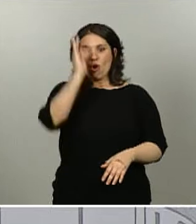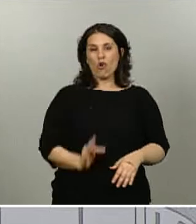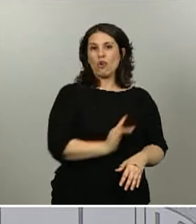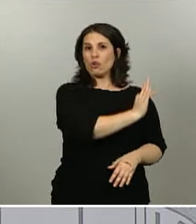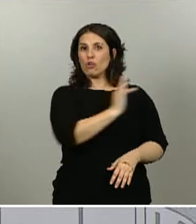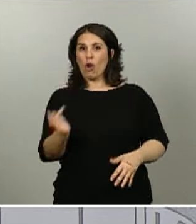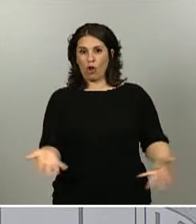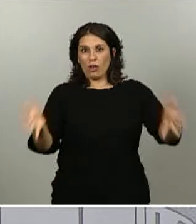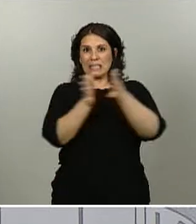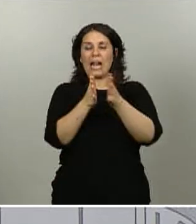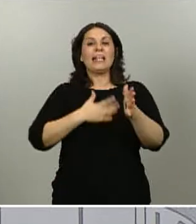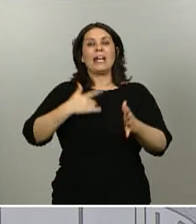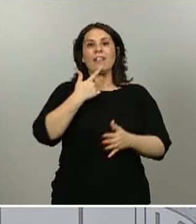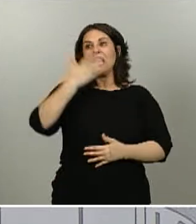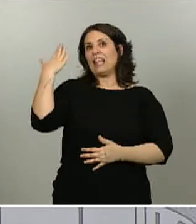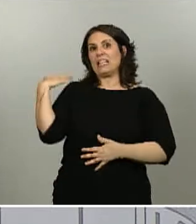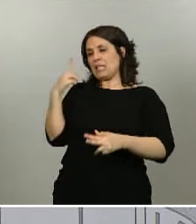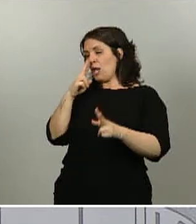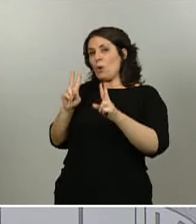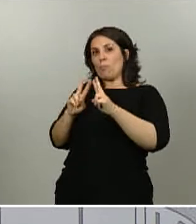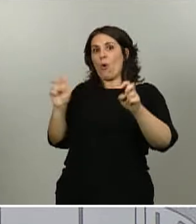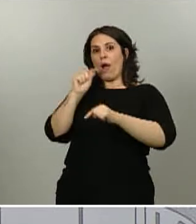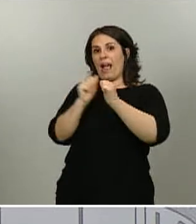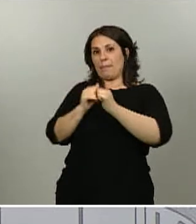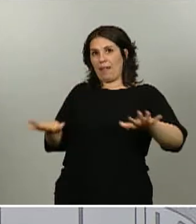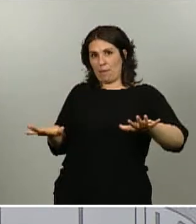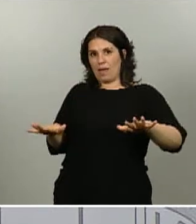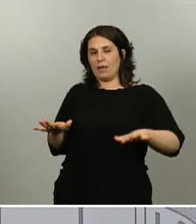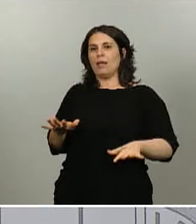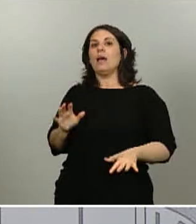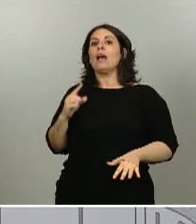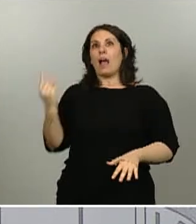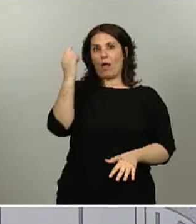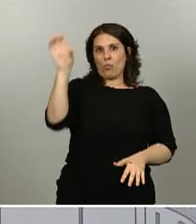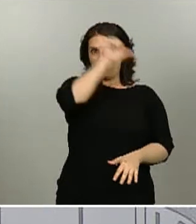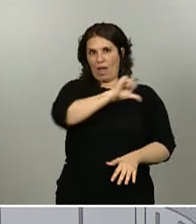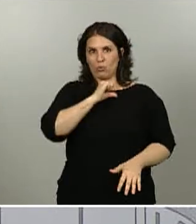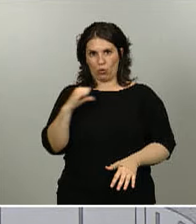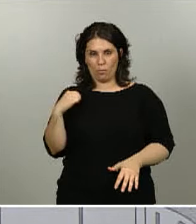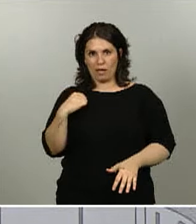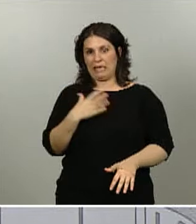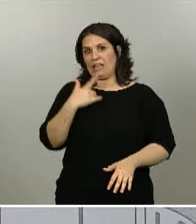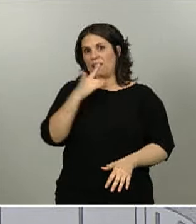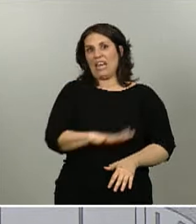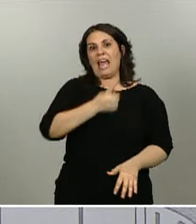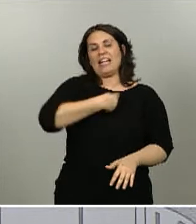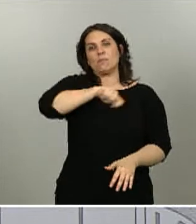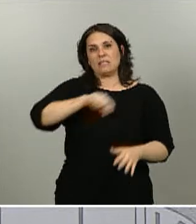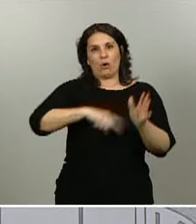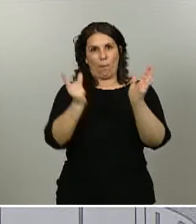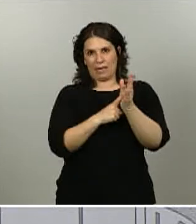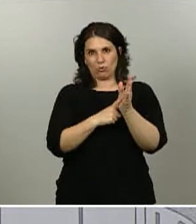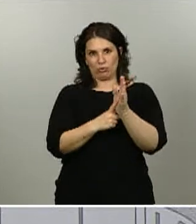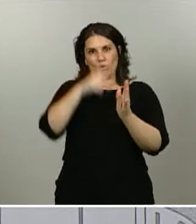el principio de la epidemia en cada comunidad autónoma y, por lo tanto, en todo el territorio nacional, pero con el nuevo sistema